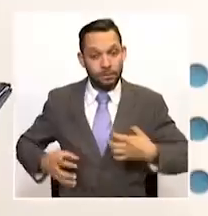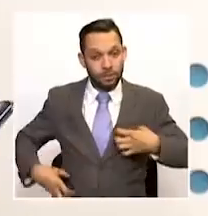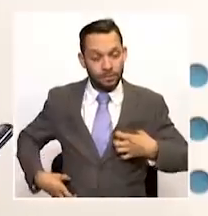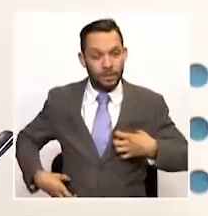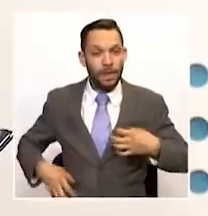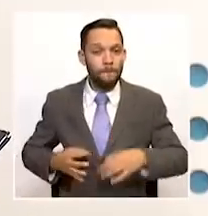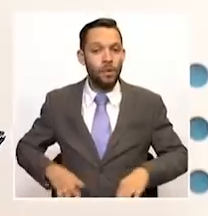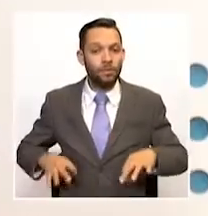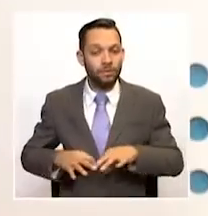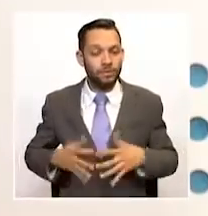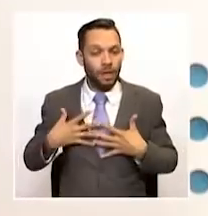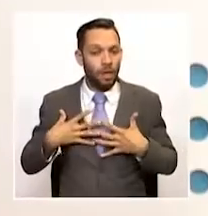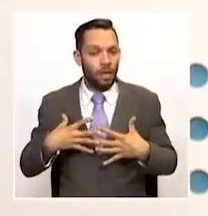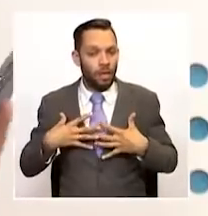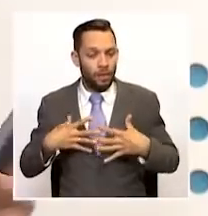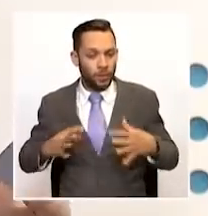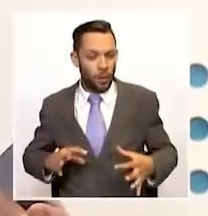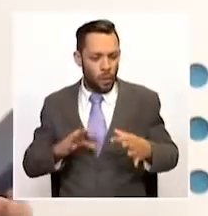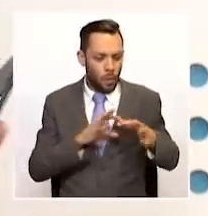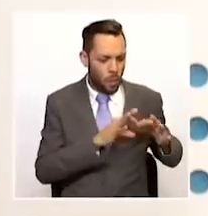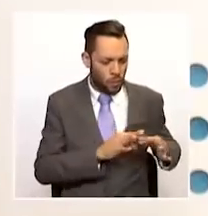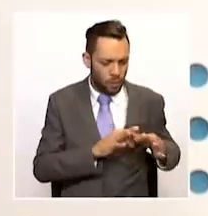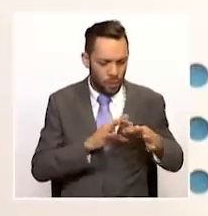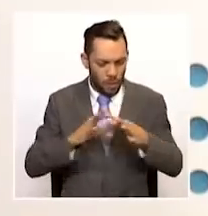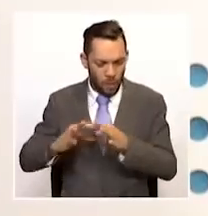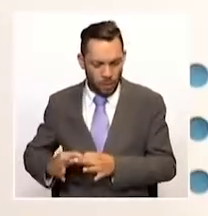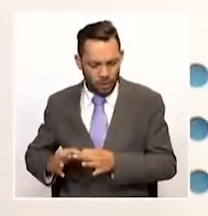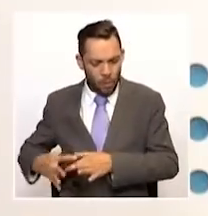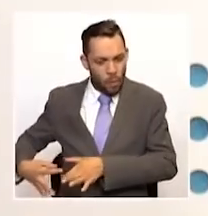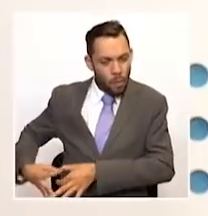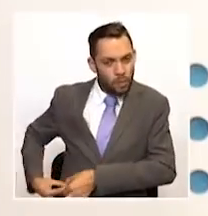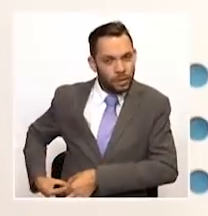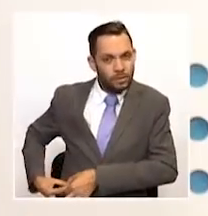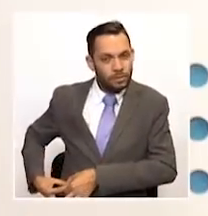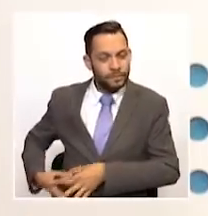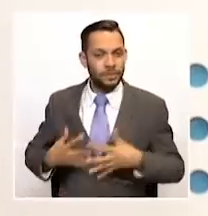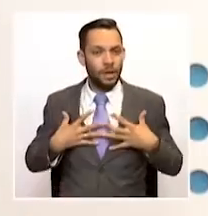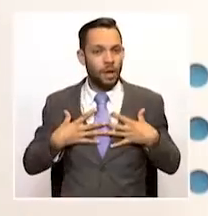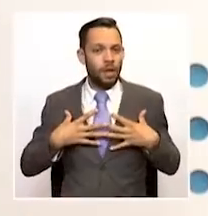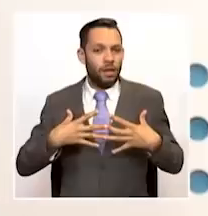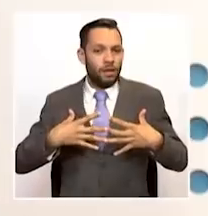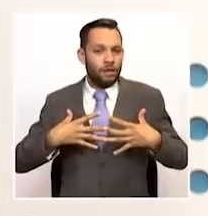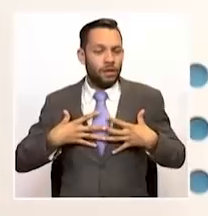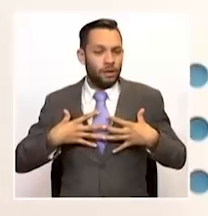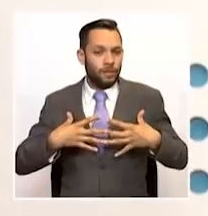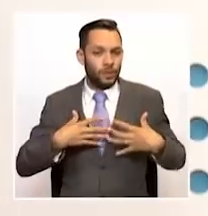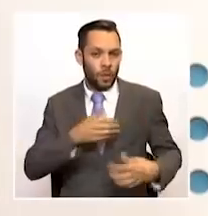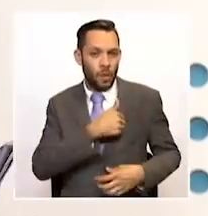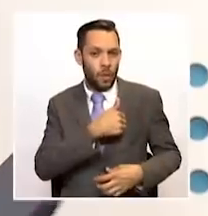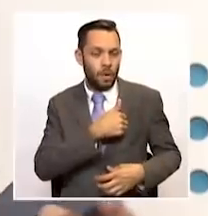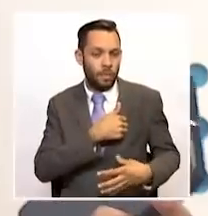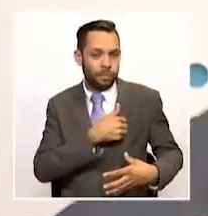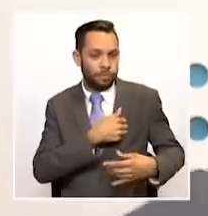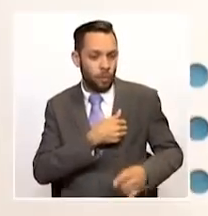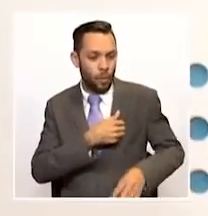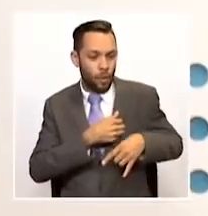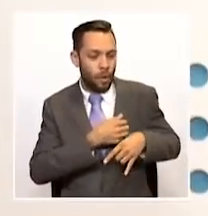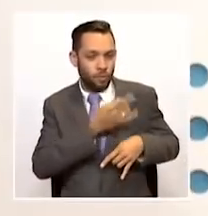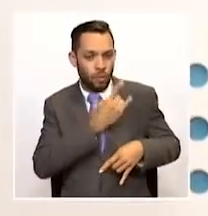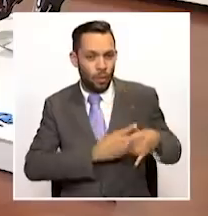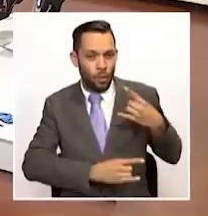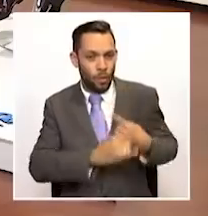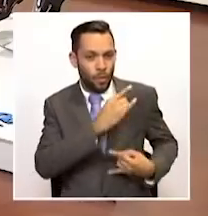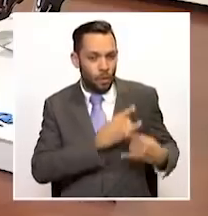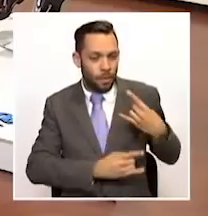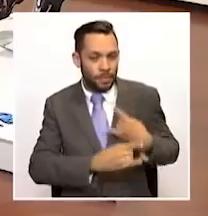pulmón todas esas sustancias hacen la vasodilatación y la vasoconstricción y esto hace que el retorno venoso también con el aumento